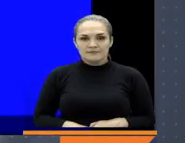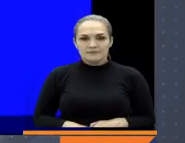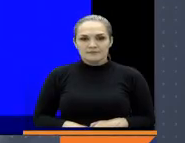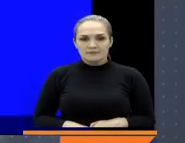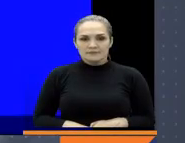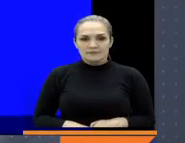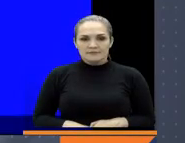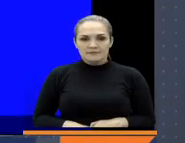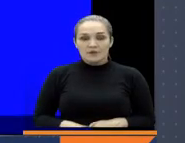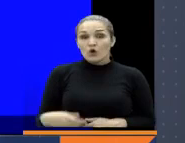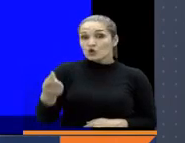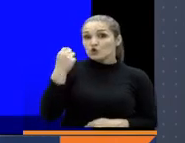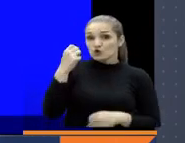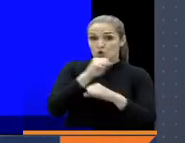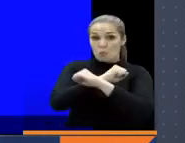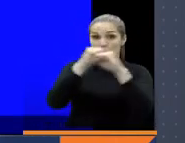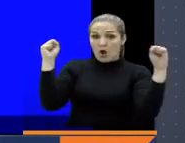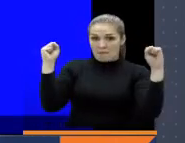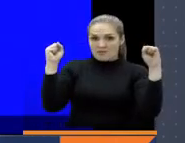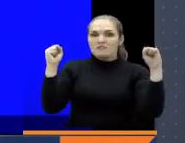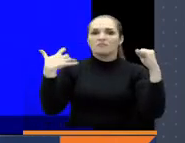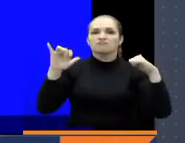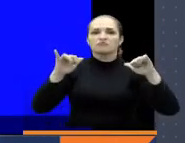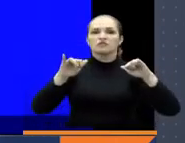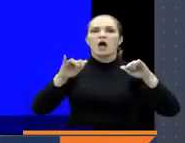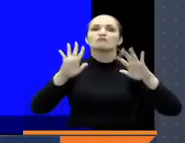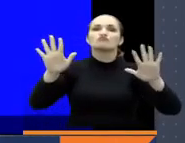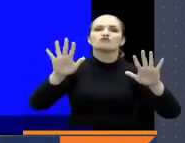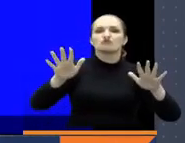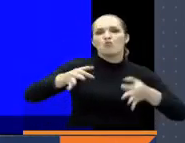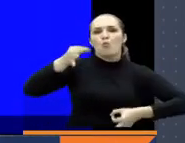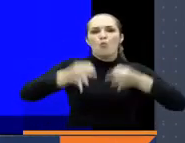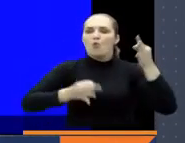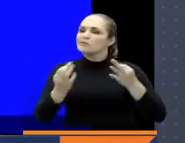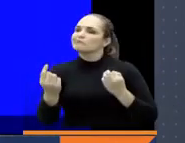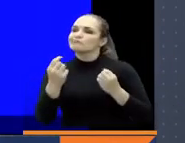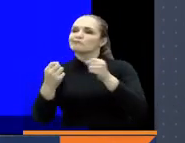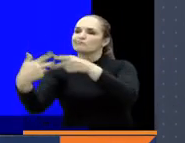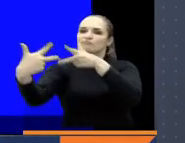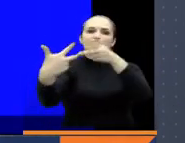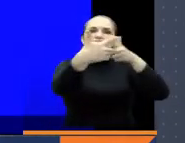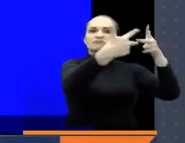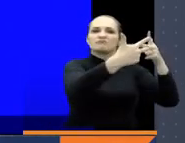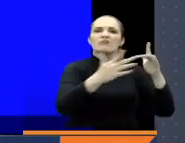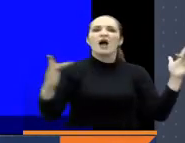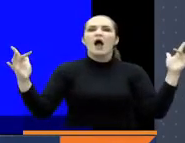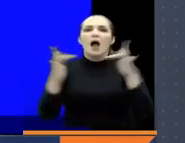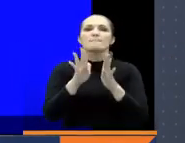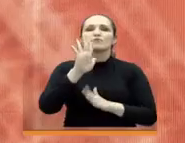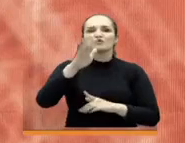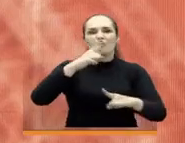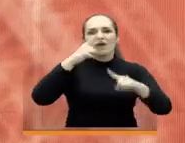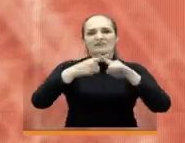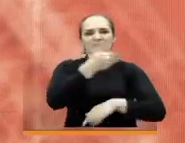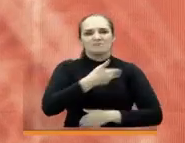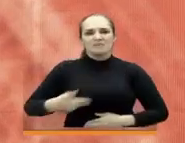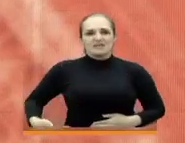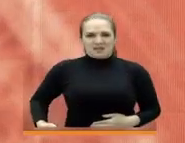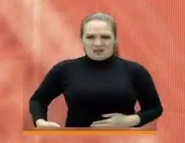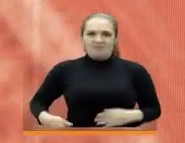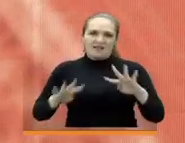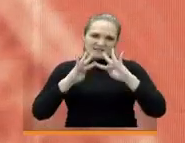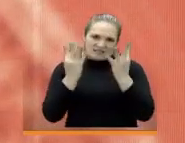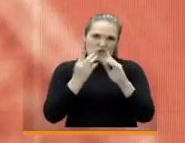En horas de la mañana se reanudó la audiencia de preclusión en el caso que se adelanta contra el expresidente y exsenador Álvaro Uribe Vélez por